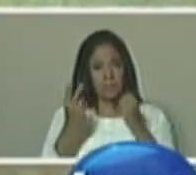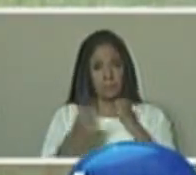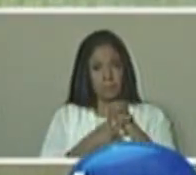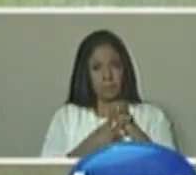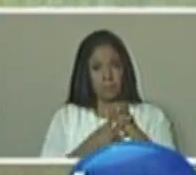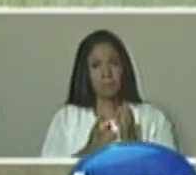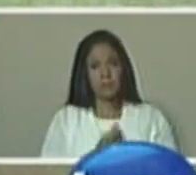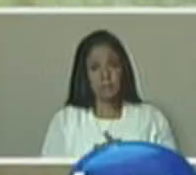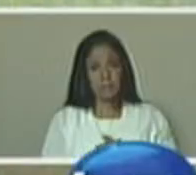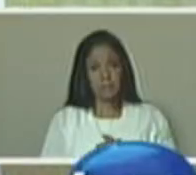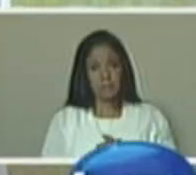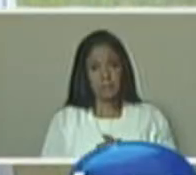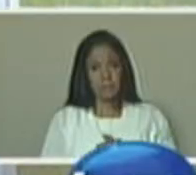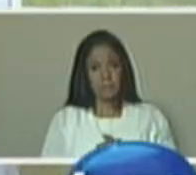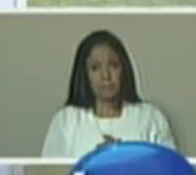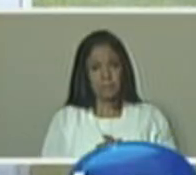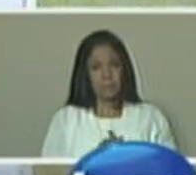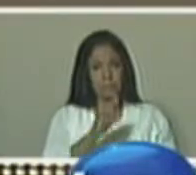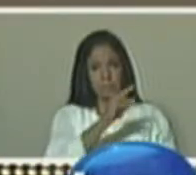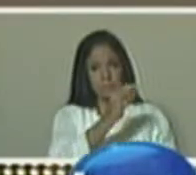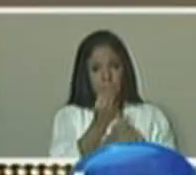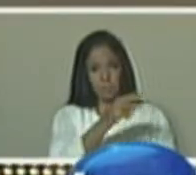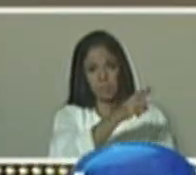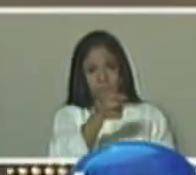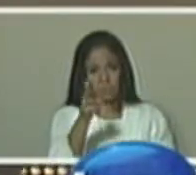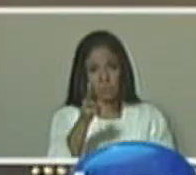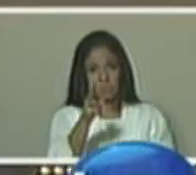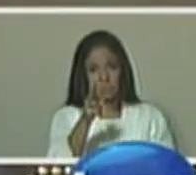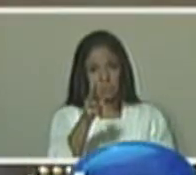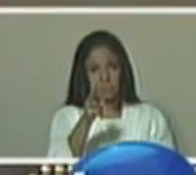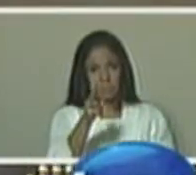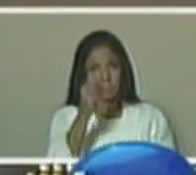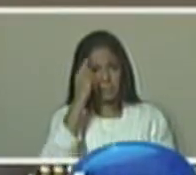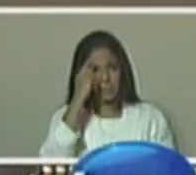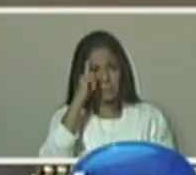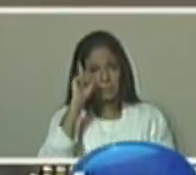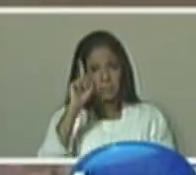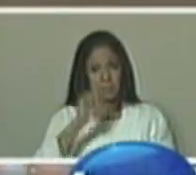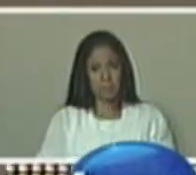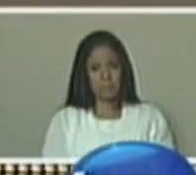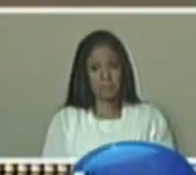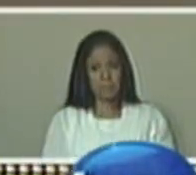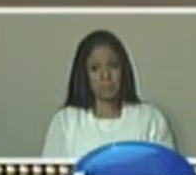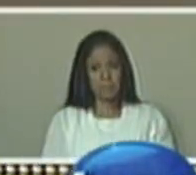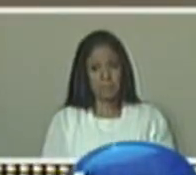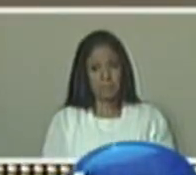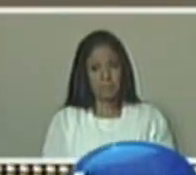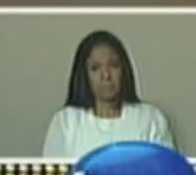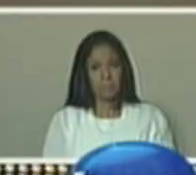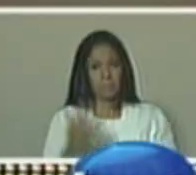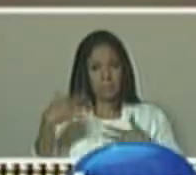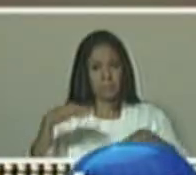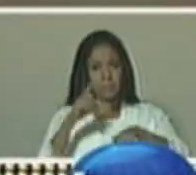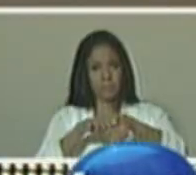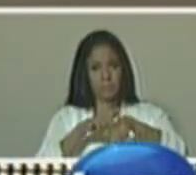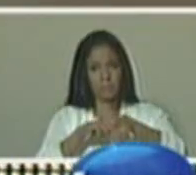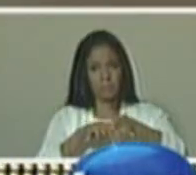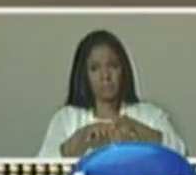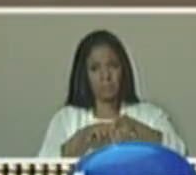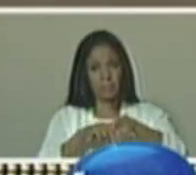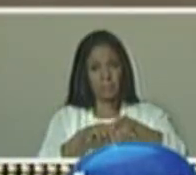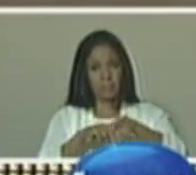Claro, muchos de ustedes se quedarán pensando, pero es hora de que